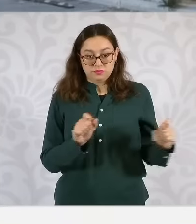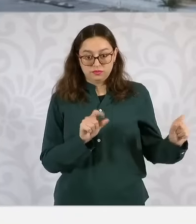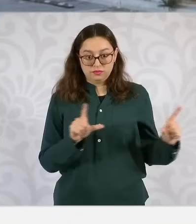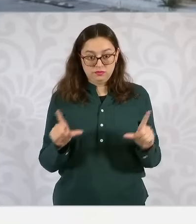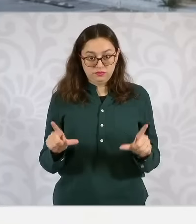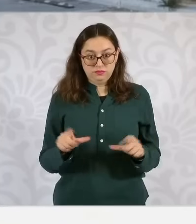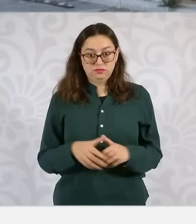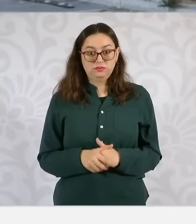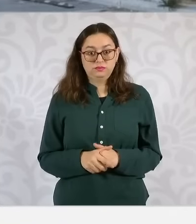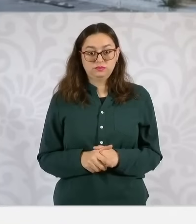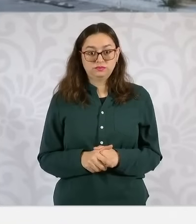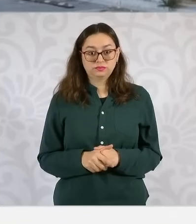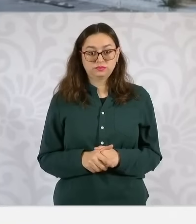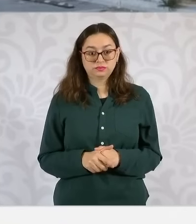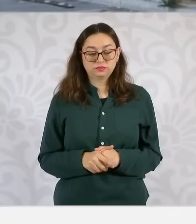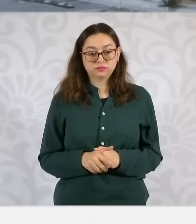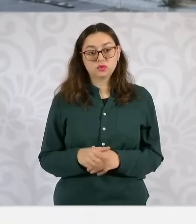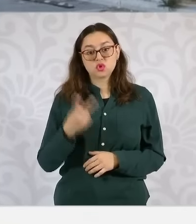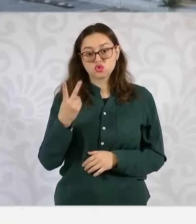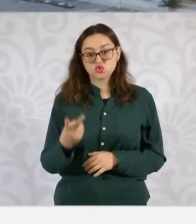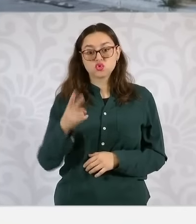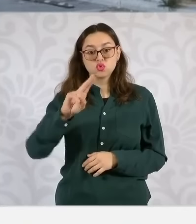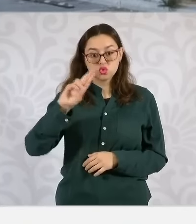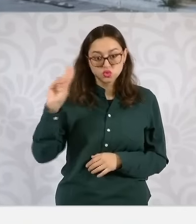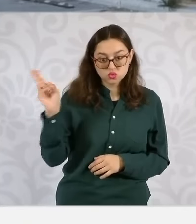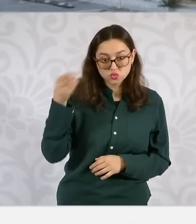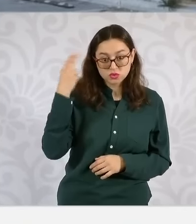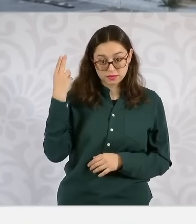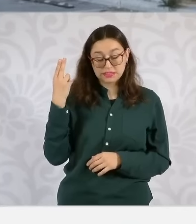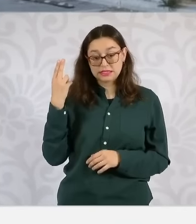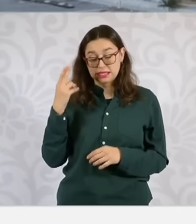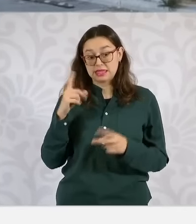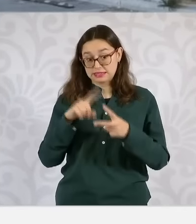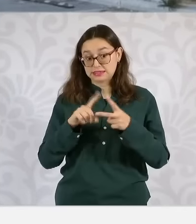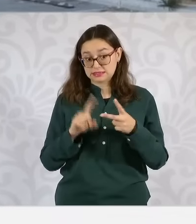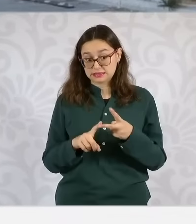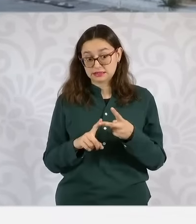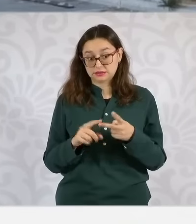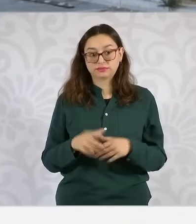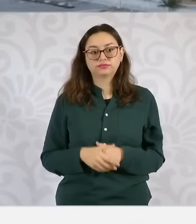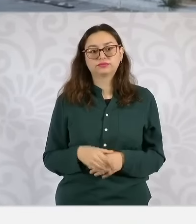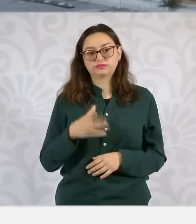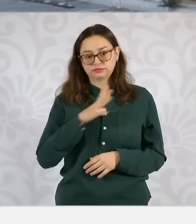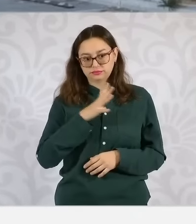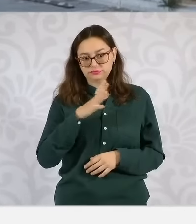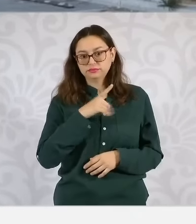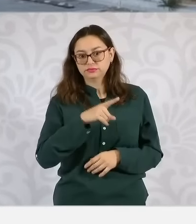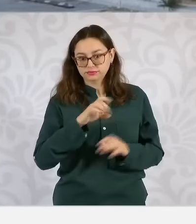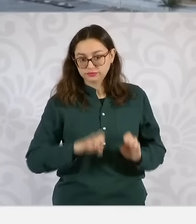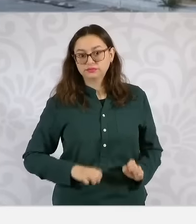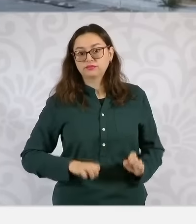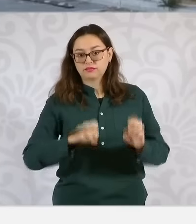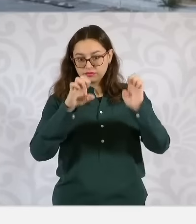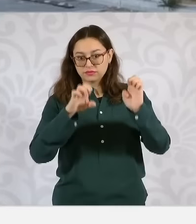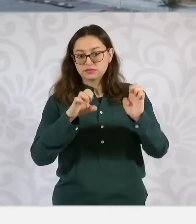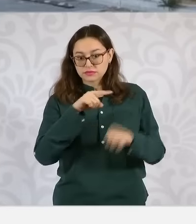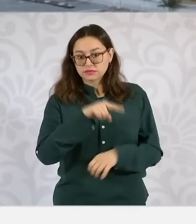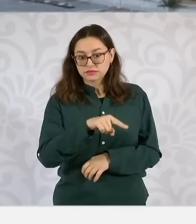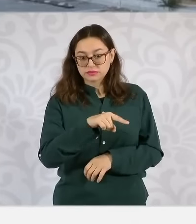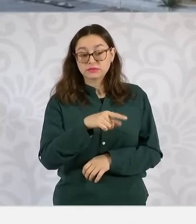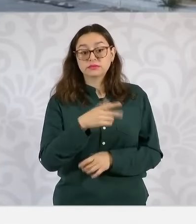las otras dos universidades, una de la salud y una Rosario Castellano, la que sigue. Estas instalaciones las han donado también.